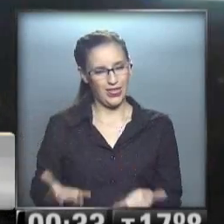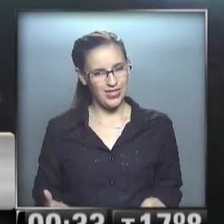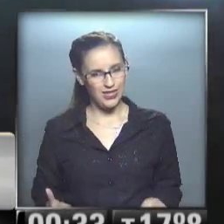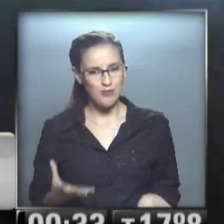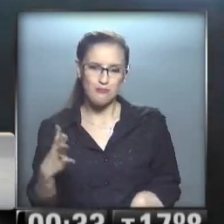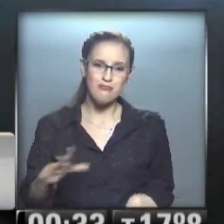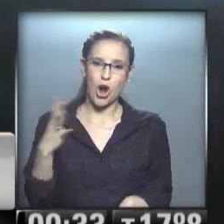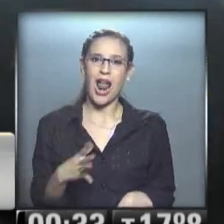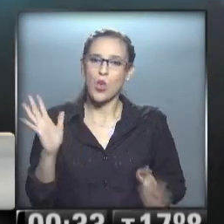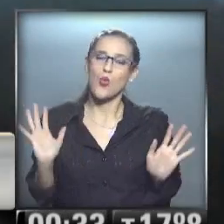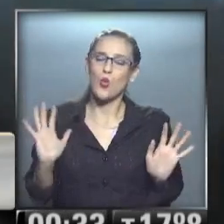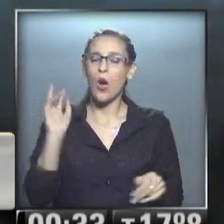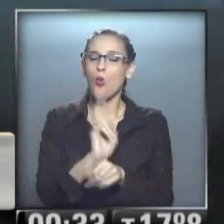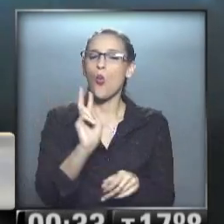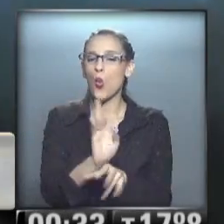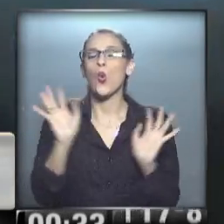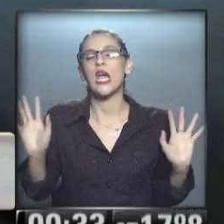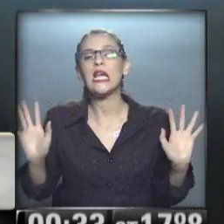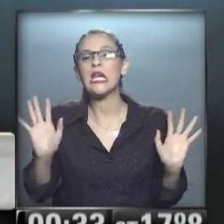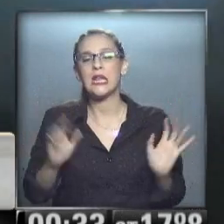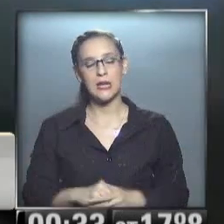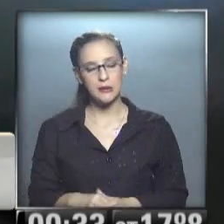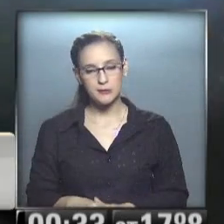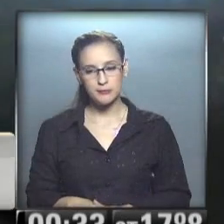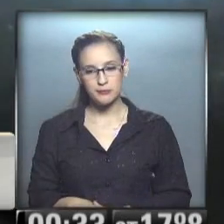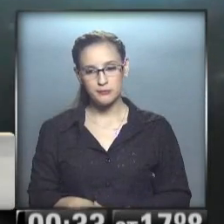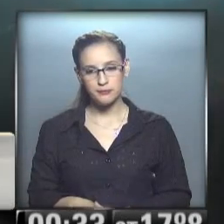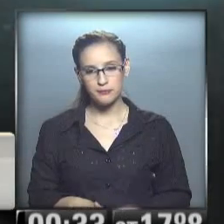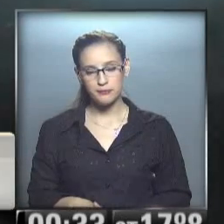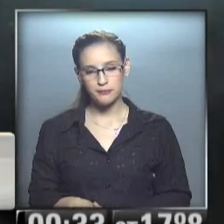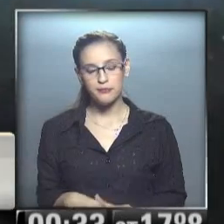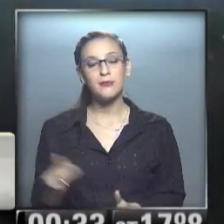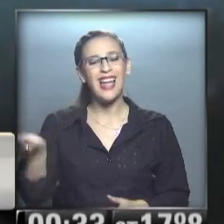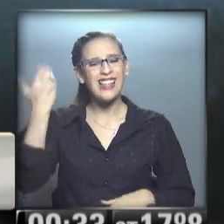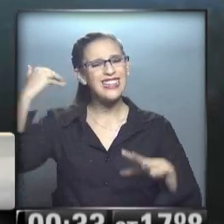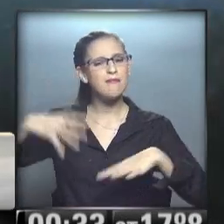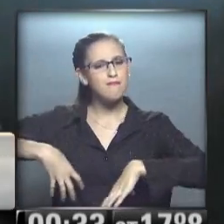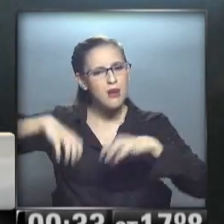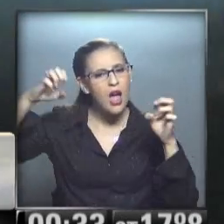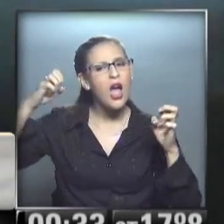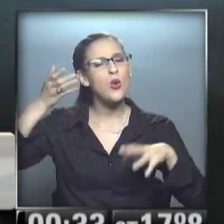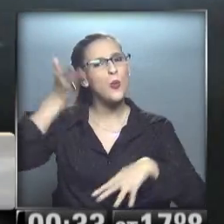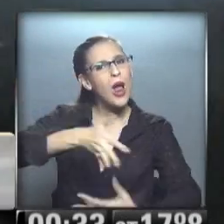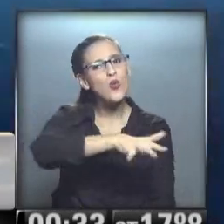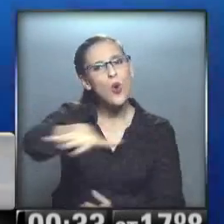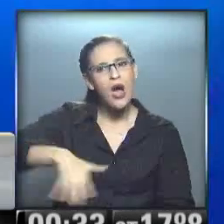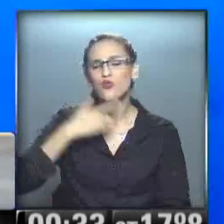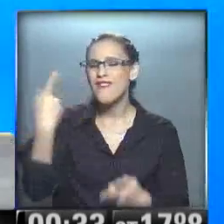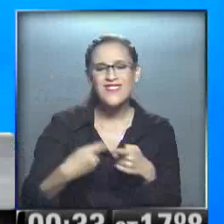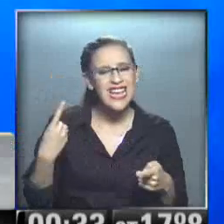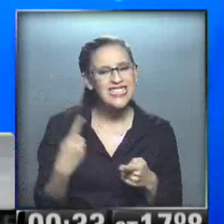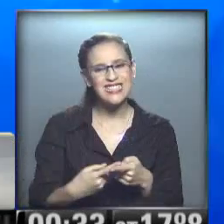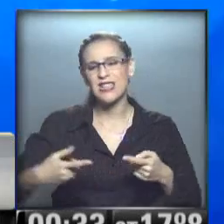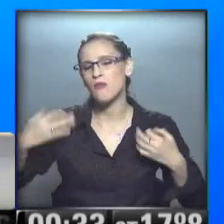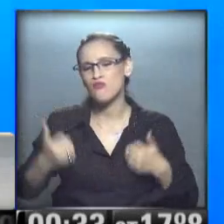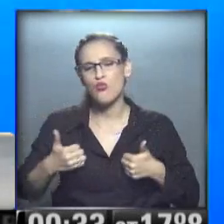decir esto, digo, uno lo observa, lo mira, va. Yo recorrí el camping desde muy temprano. Es una fiesta con todo el matiz que